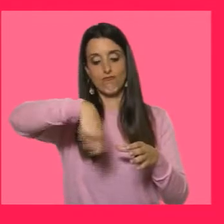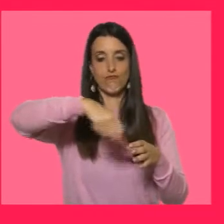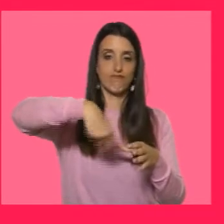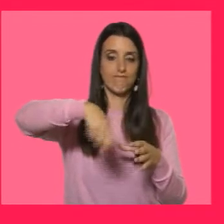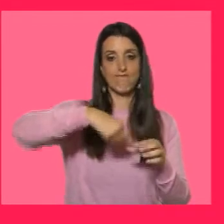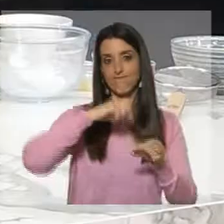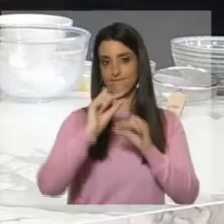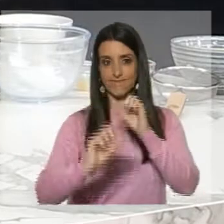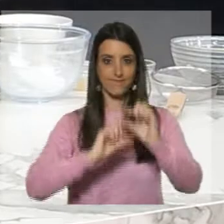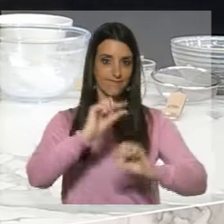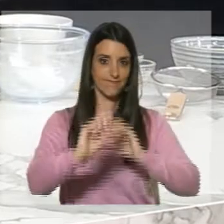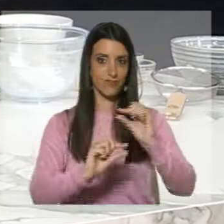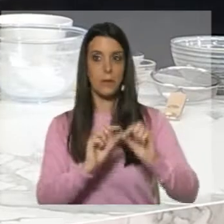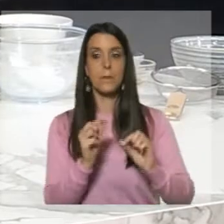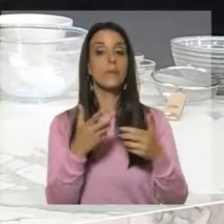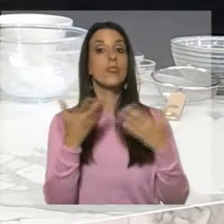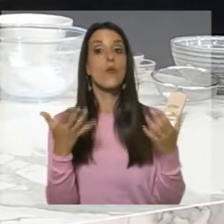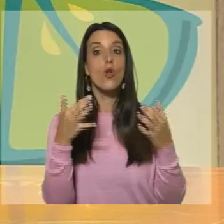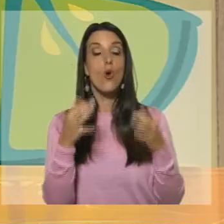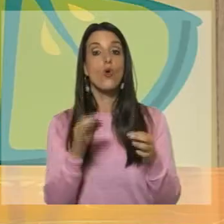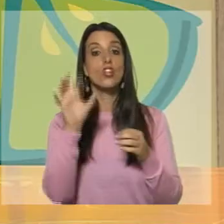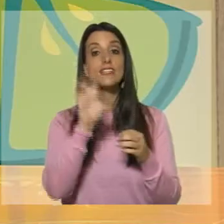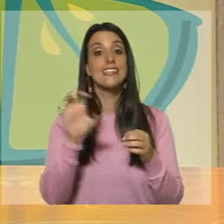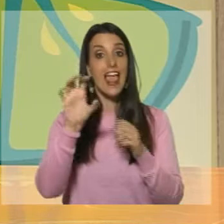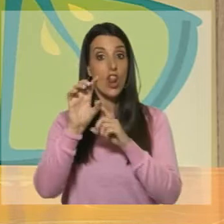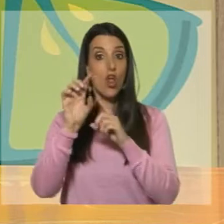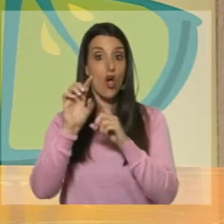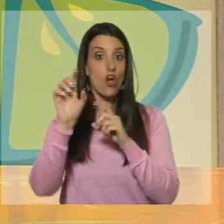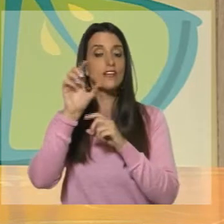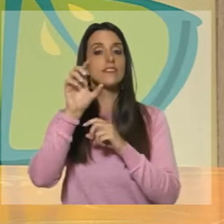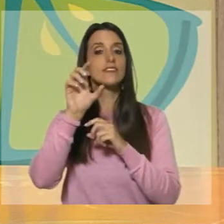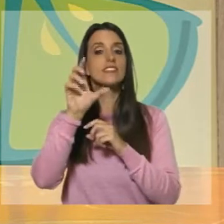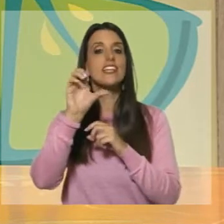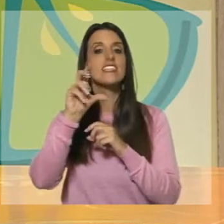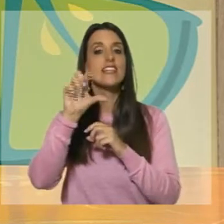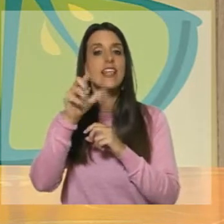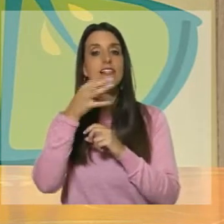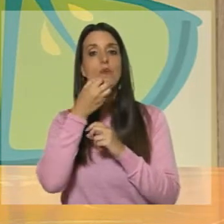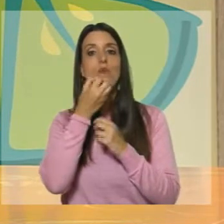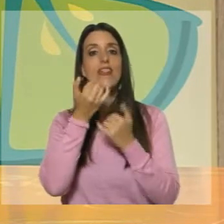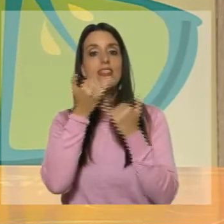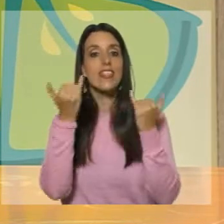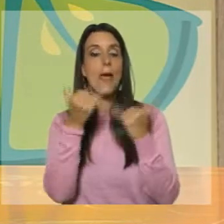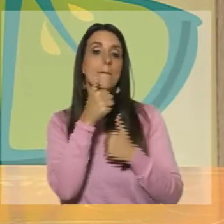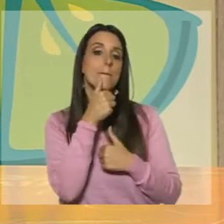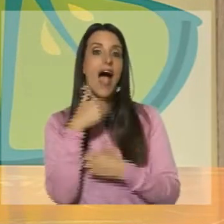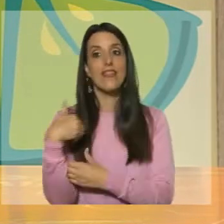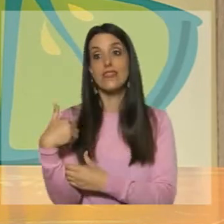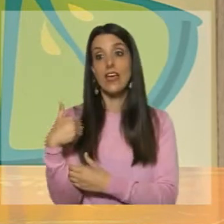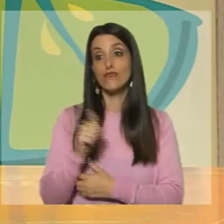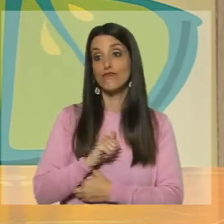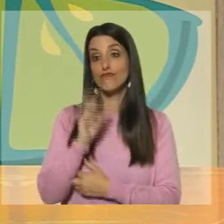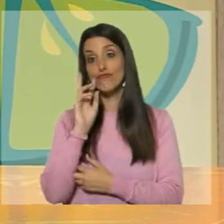poco. Bueno, desde el Cerro Cecilia nos dice unos muy buenos días y que está acompañado por su mate, que es